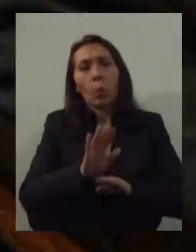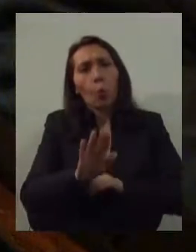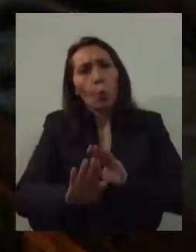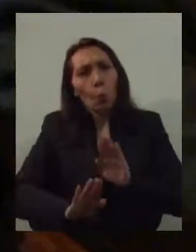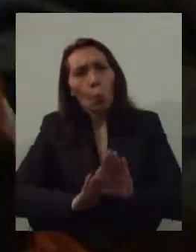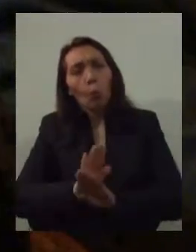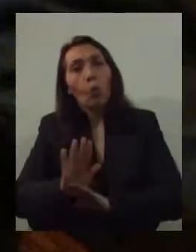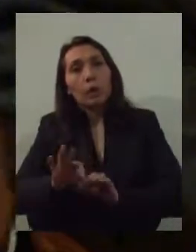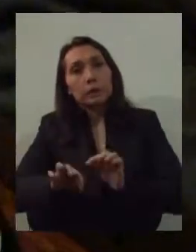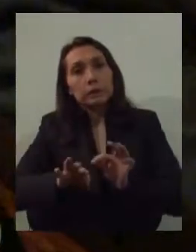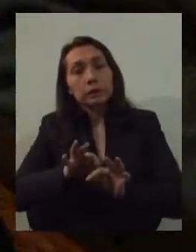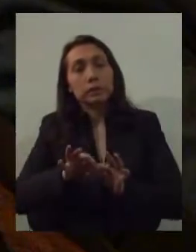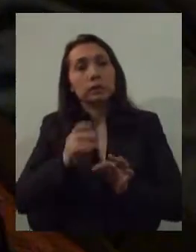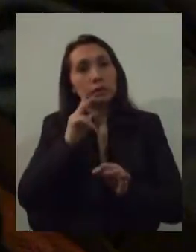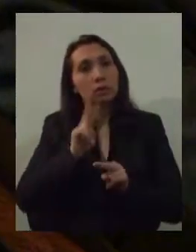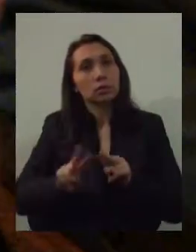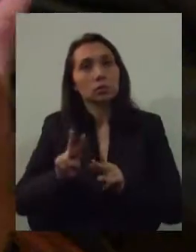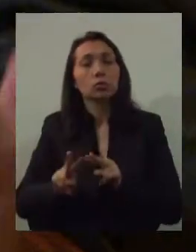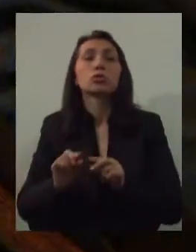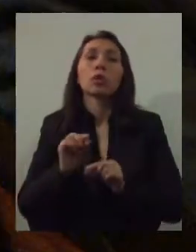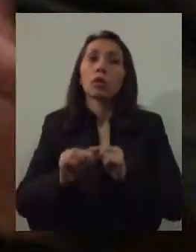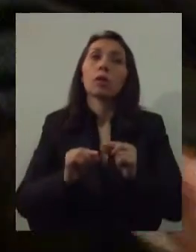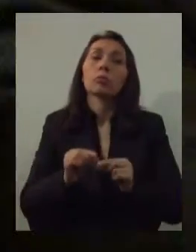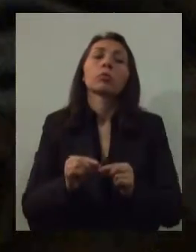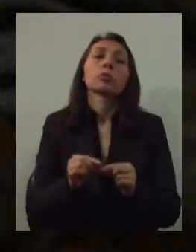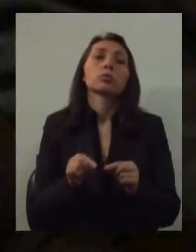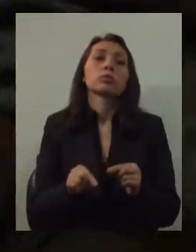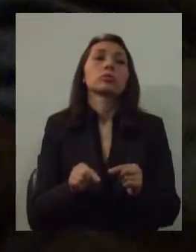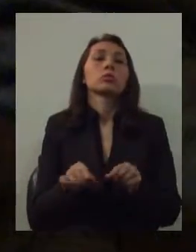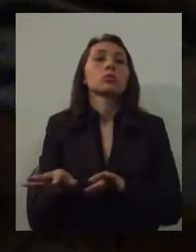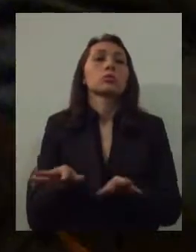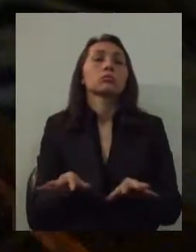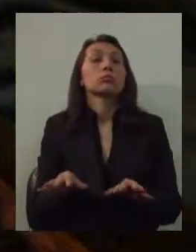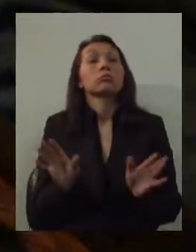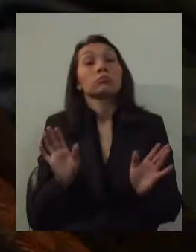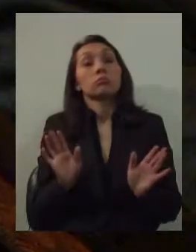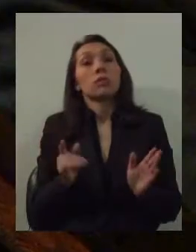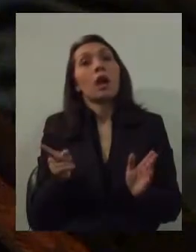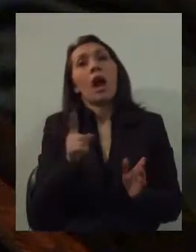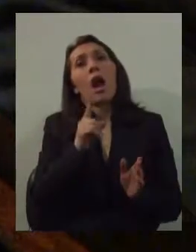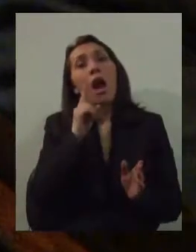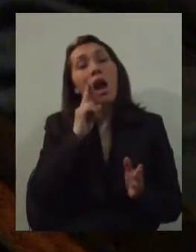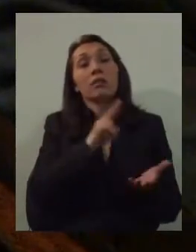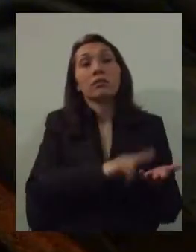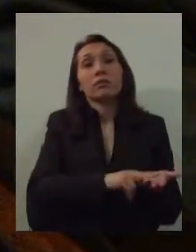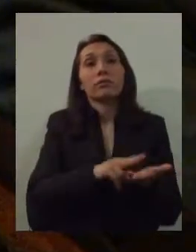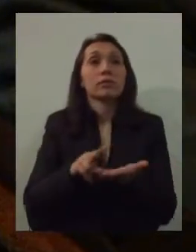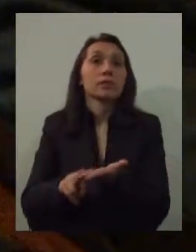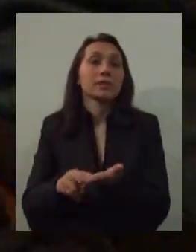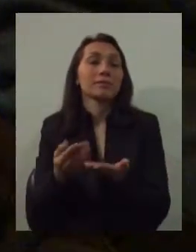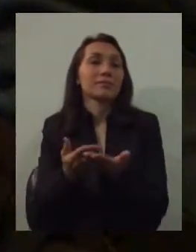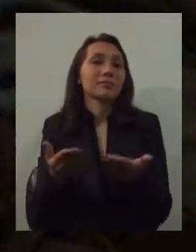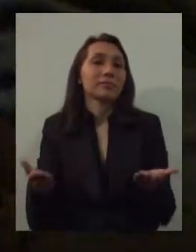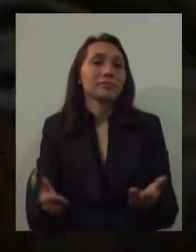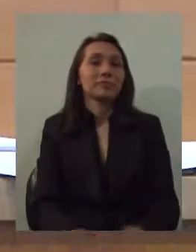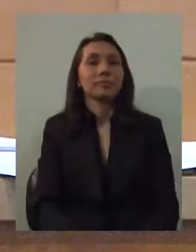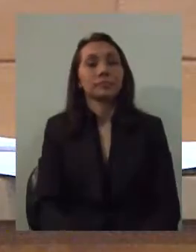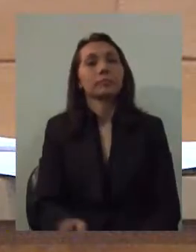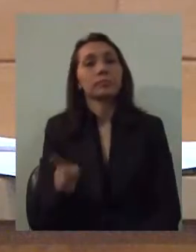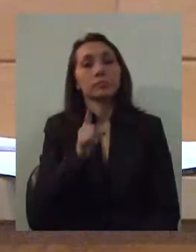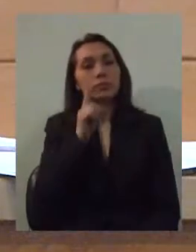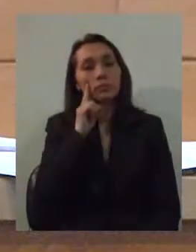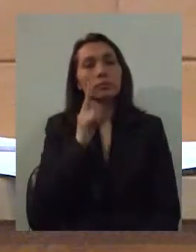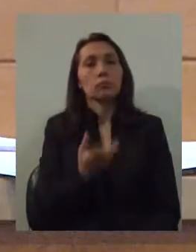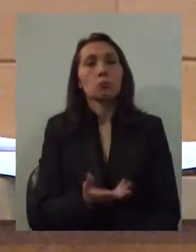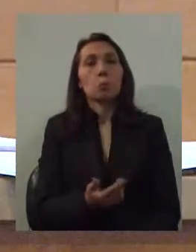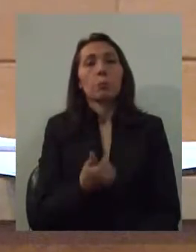con alambre y dando soluciones pretorianas a casos, y bueno, son nuestras realidades quizás, ¿no? O sea, así es.